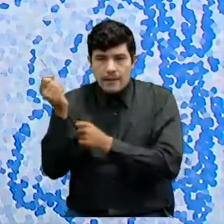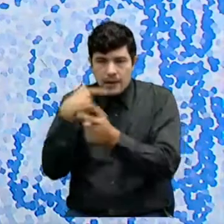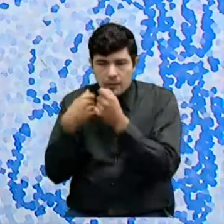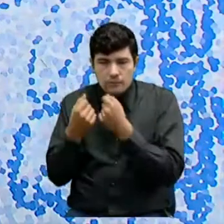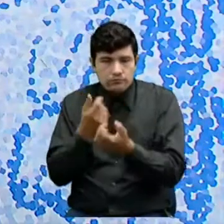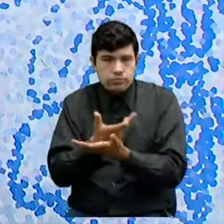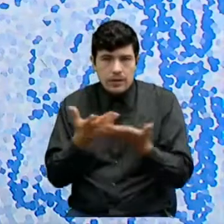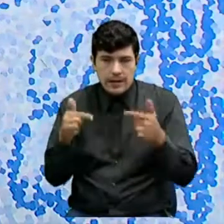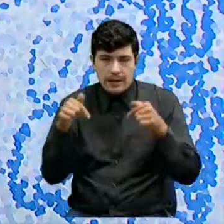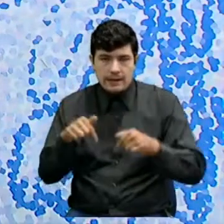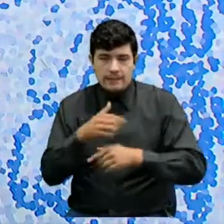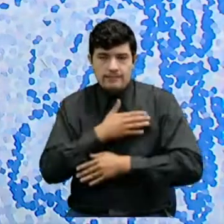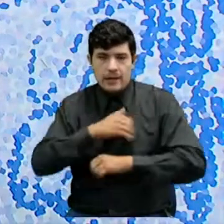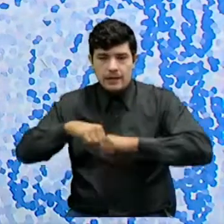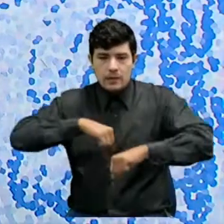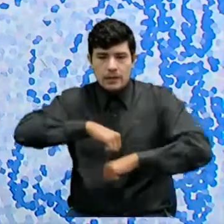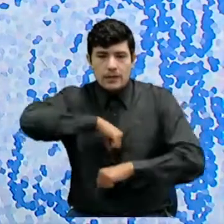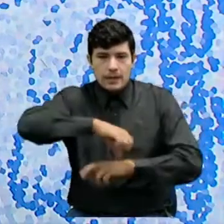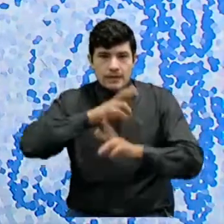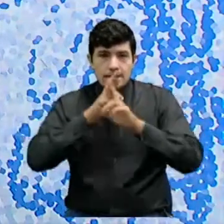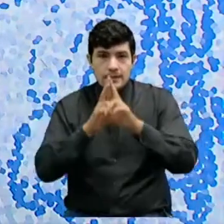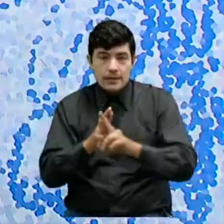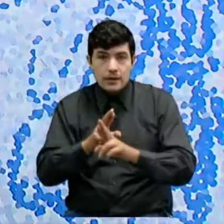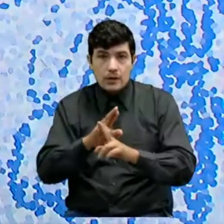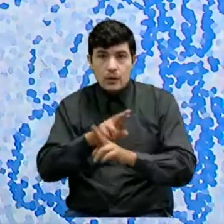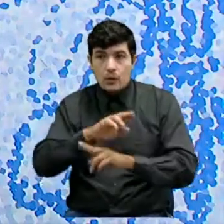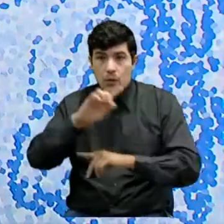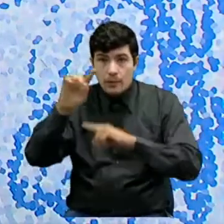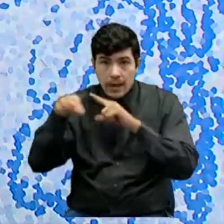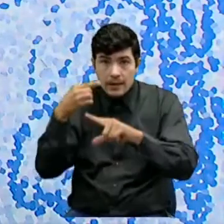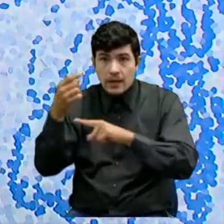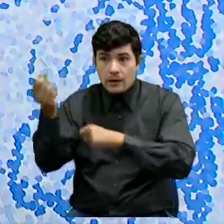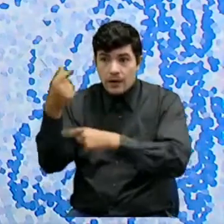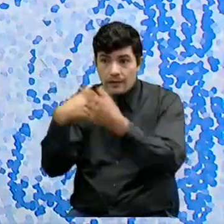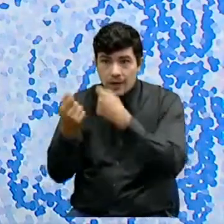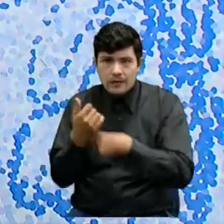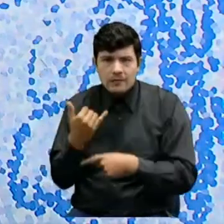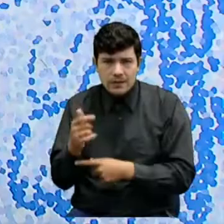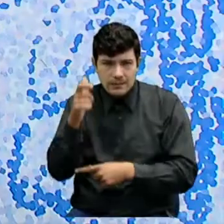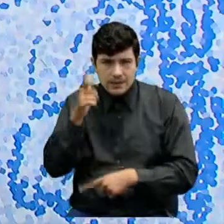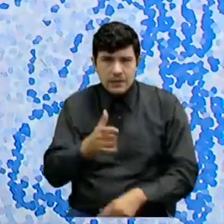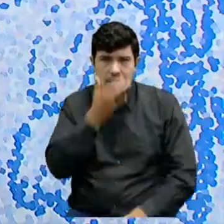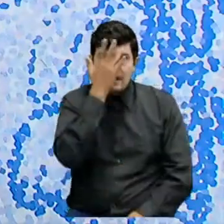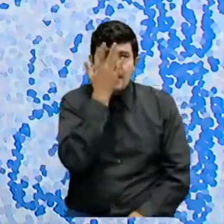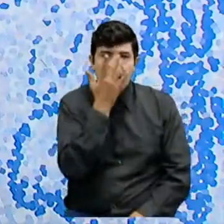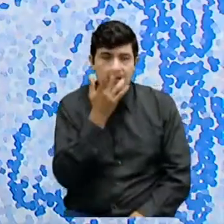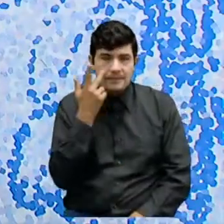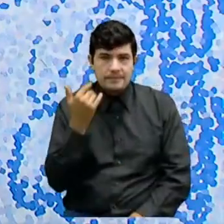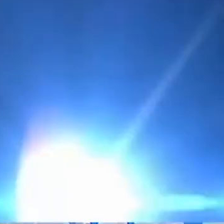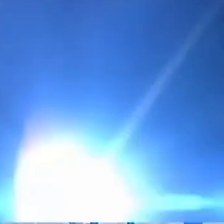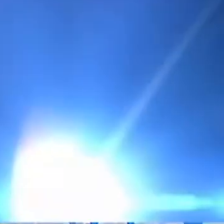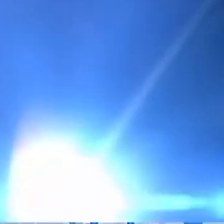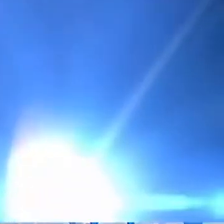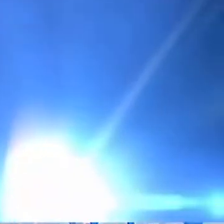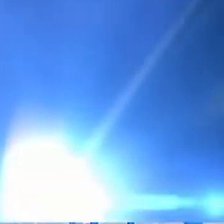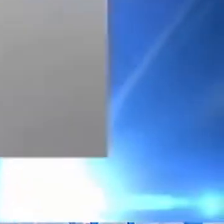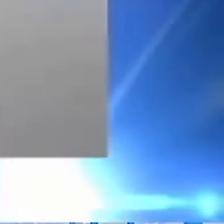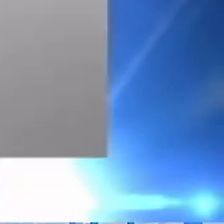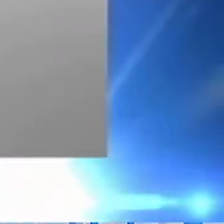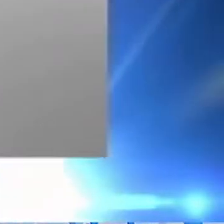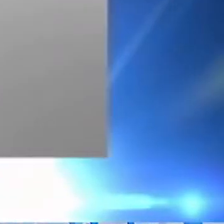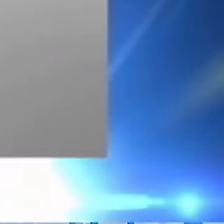los televidentes del Gran Santander. Vamos a revisar esta otra inquietud que nos envían nuestros televidentes a través de nuestras líneas de WhatsApp.